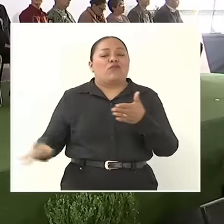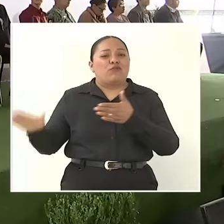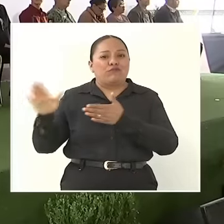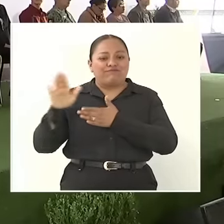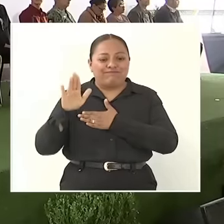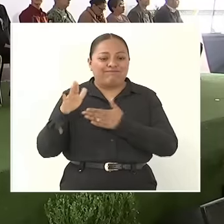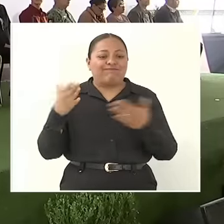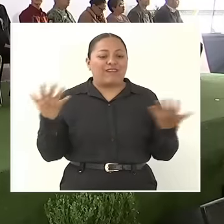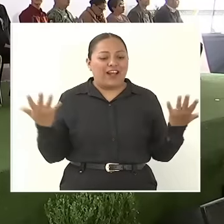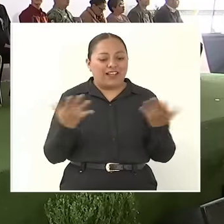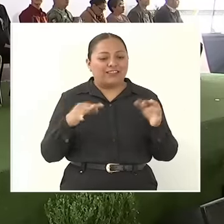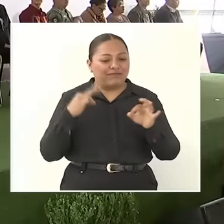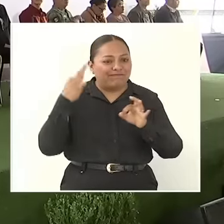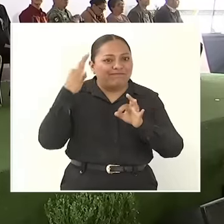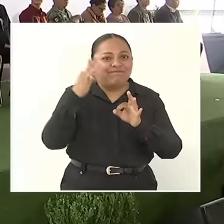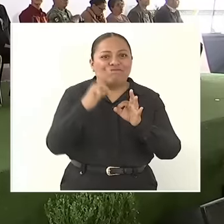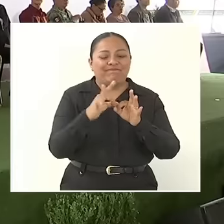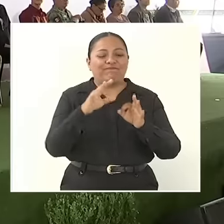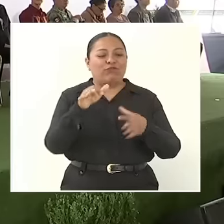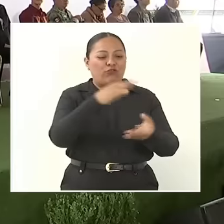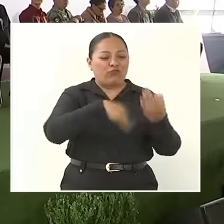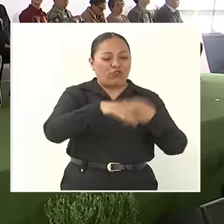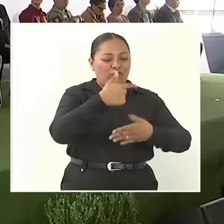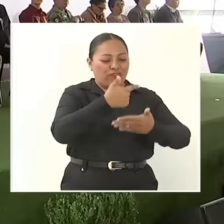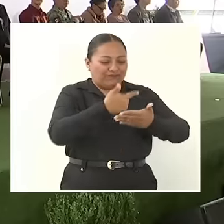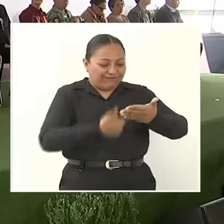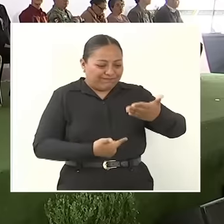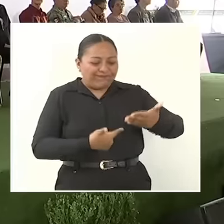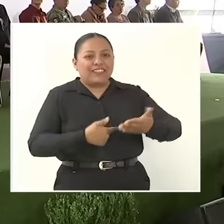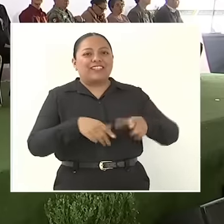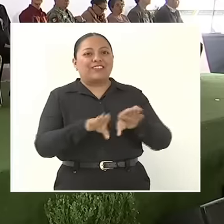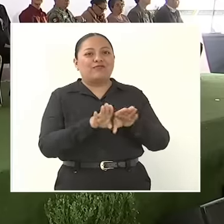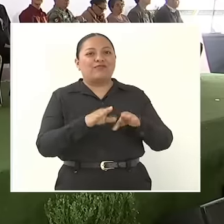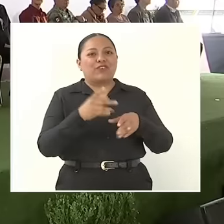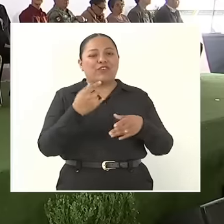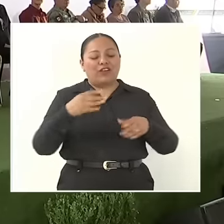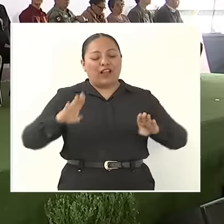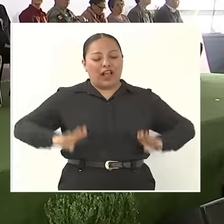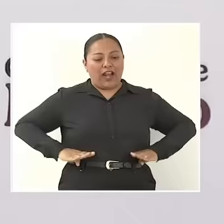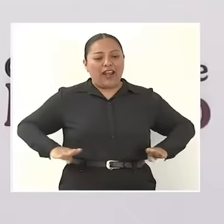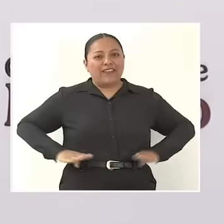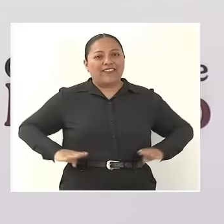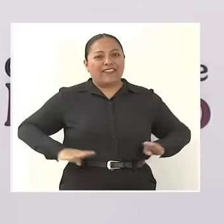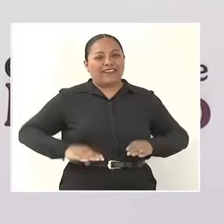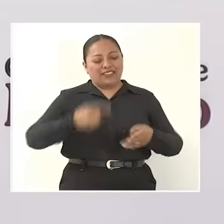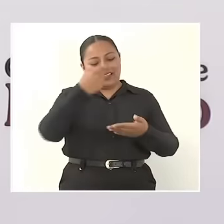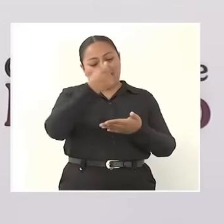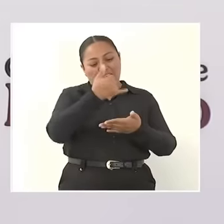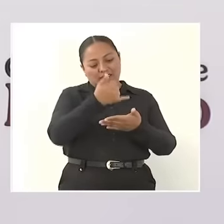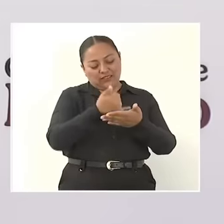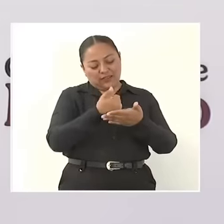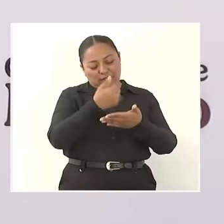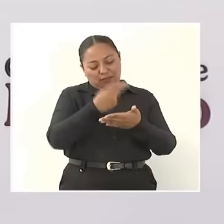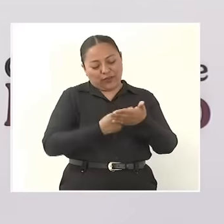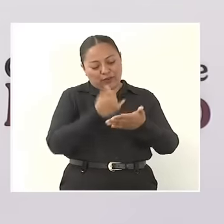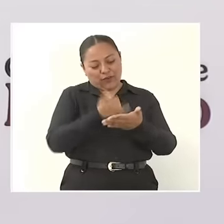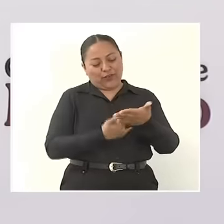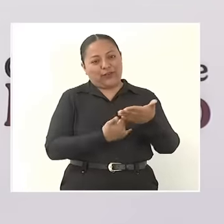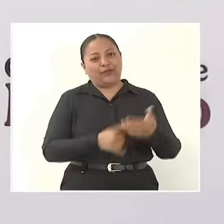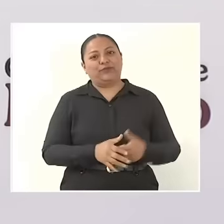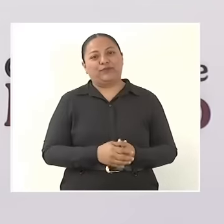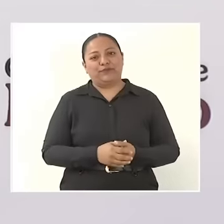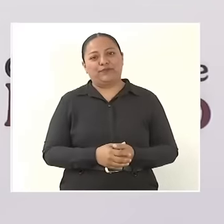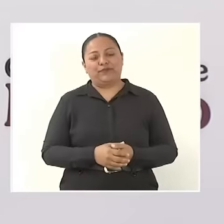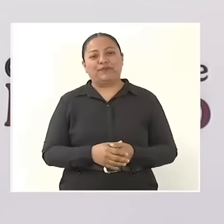aspectos técnicos, legales, ambientales, de sostenibilidad y seguridad que requiere este proyecto. Se